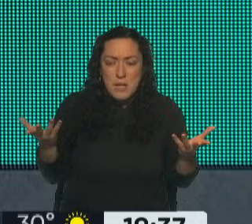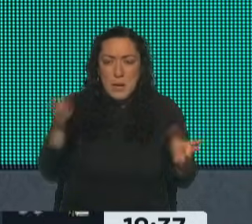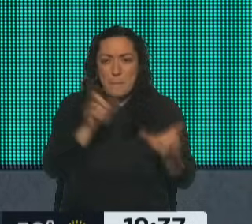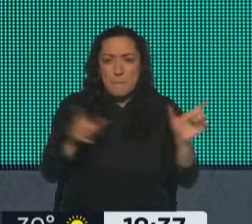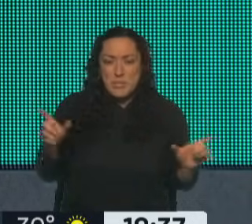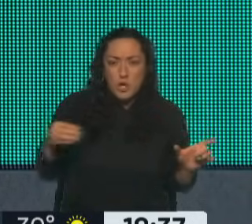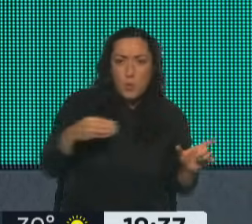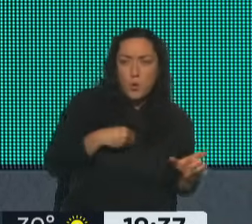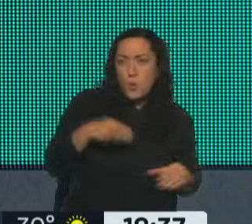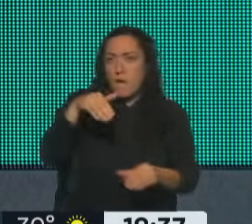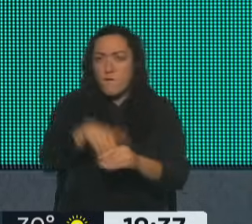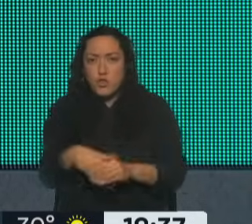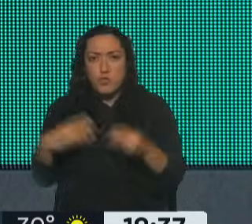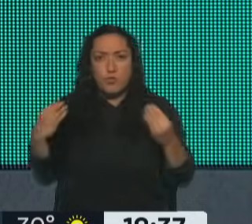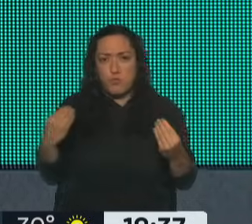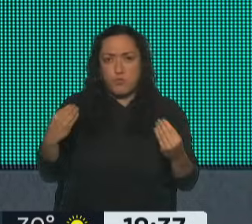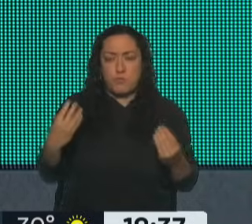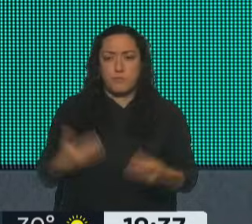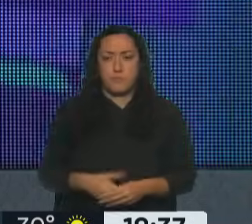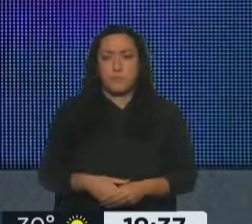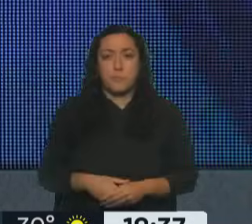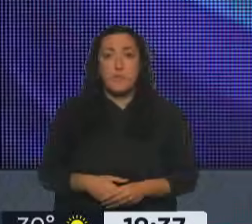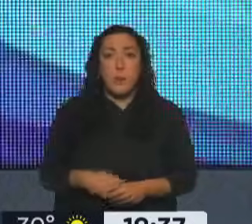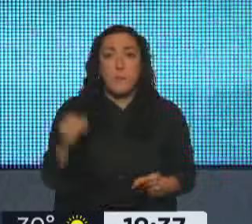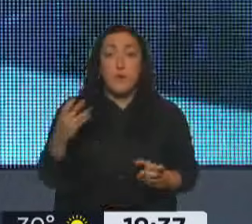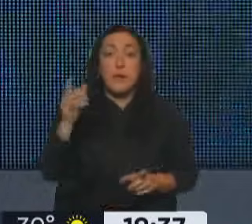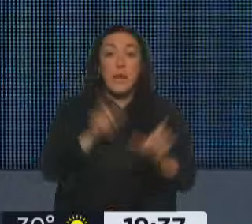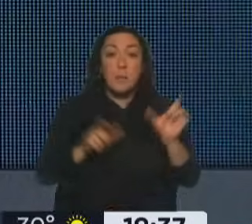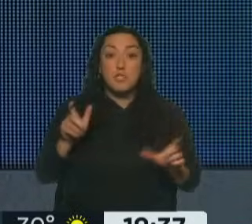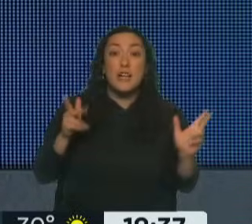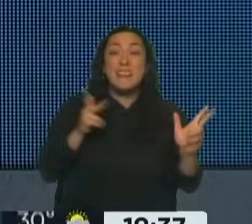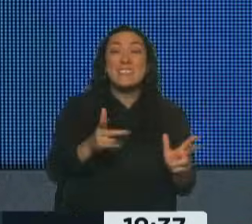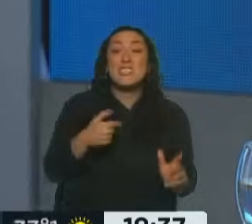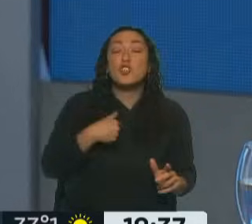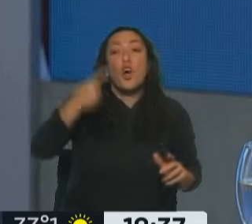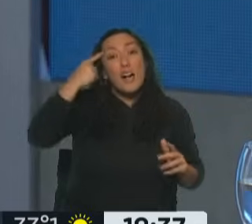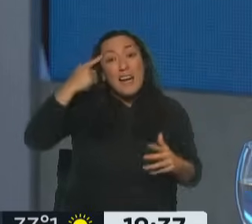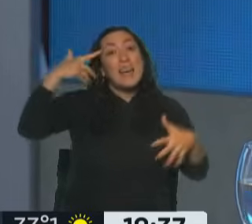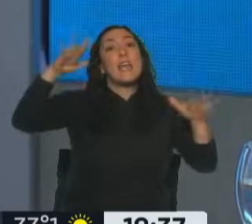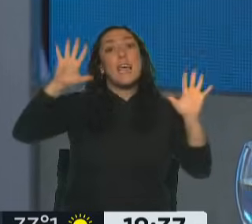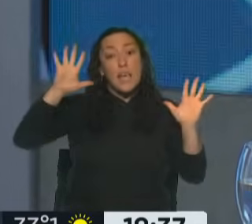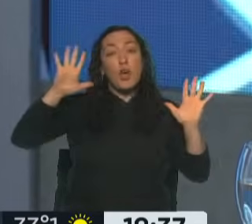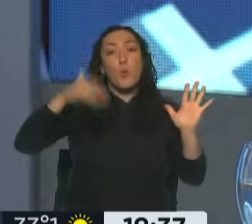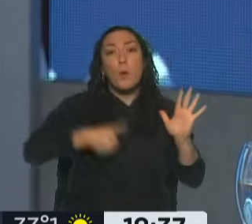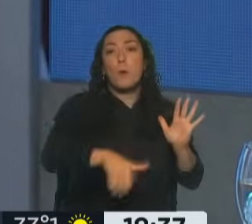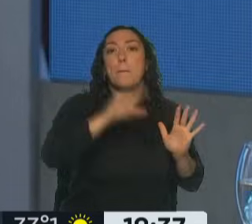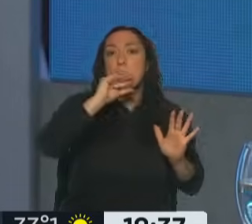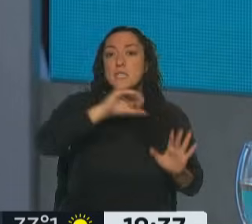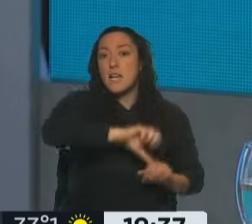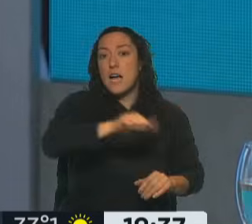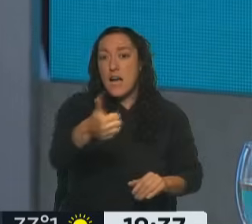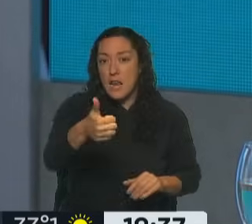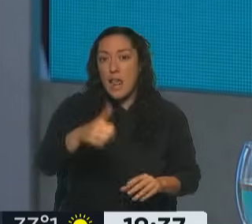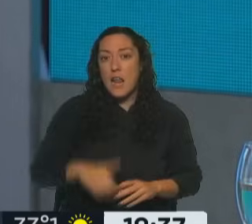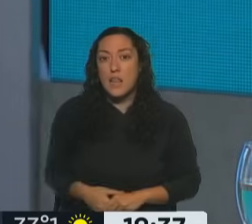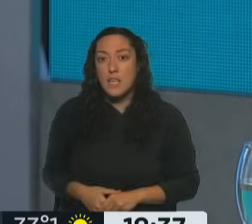y en la intención. No, porque lo que te dicen es, yo creo que va a ser Sergio Massa,